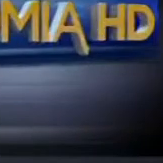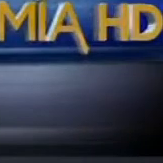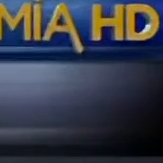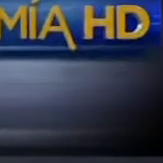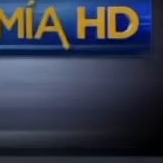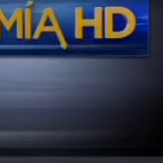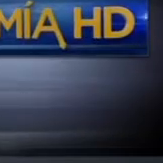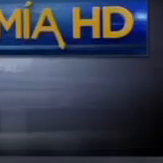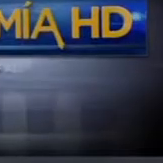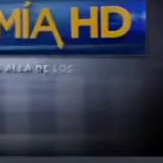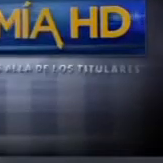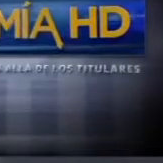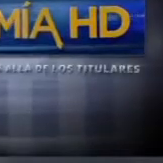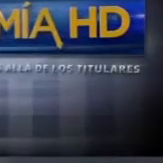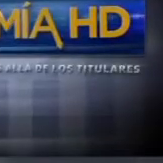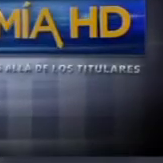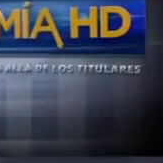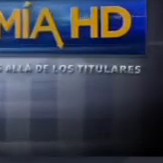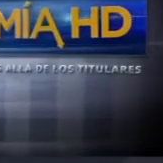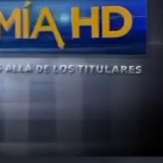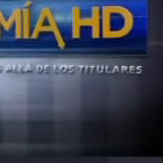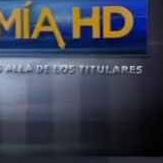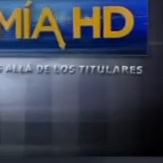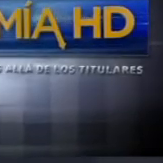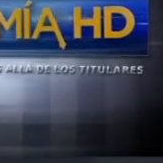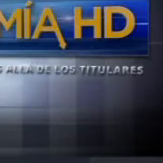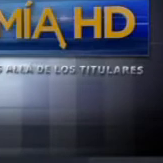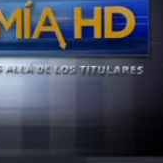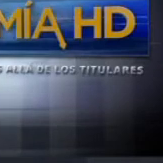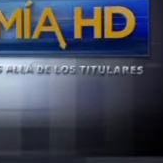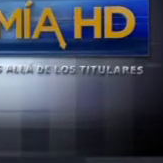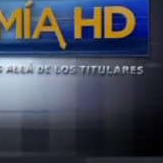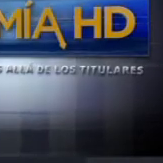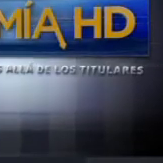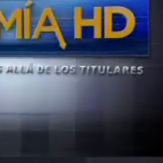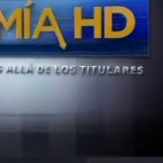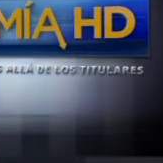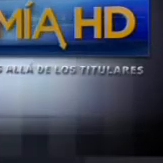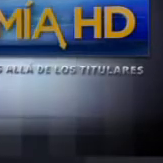estás viendo economía hd